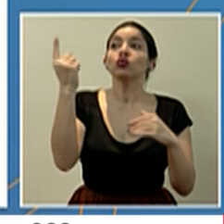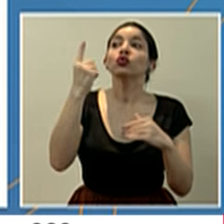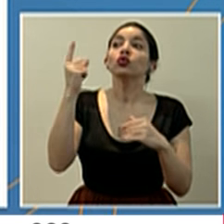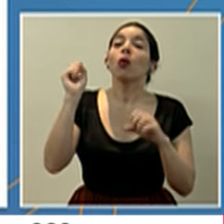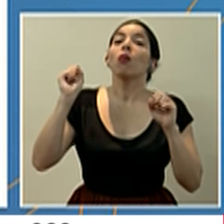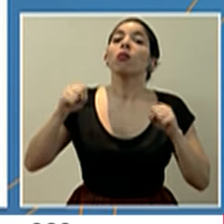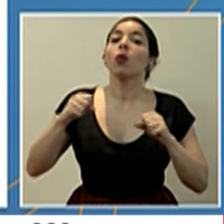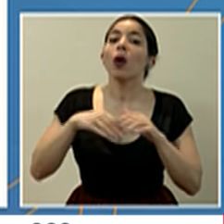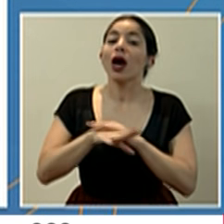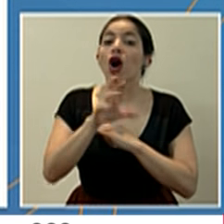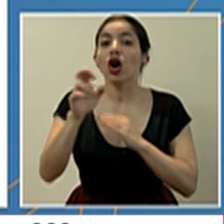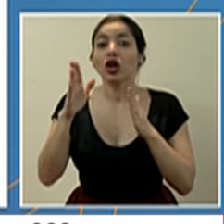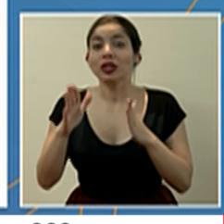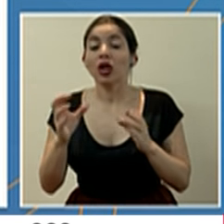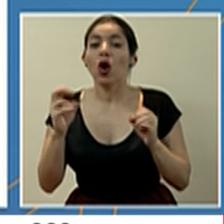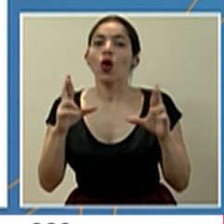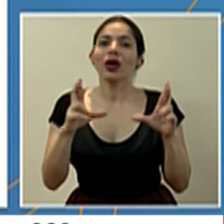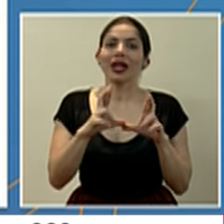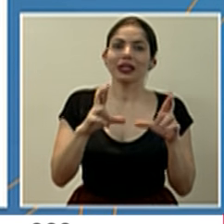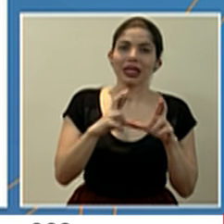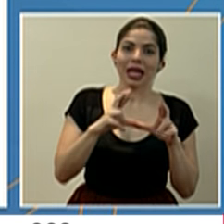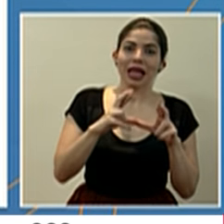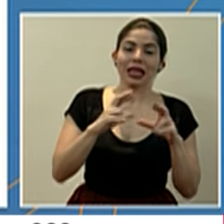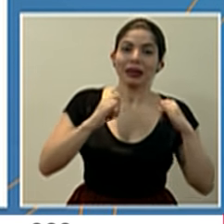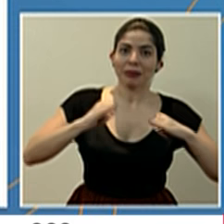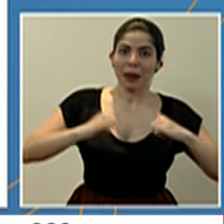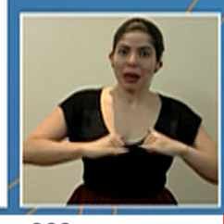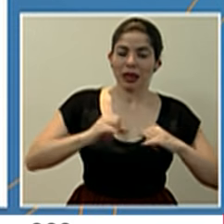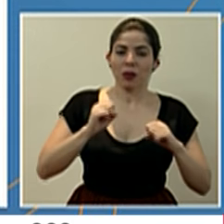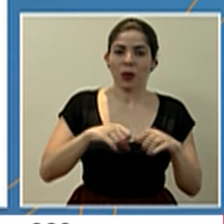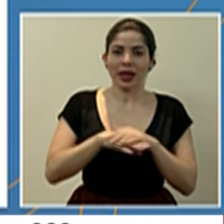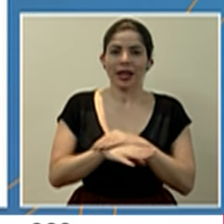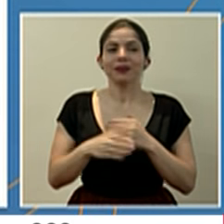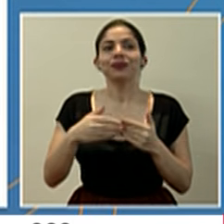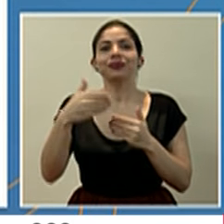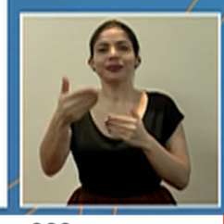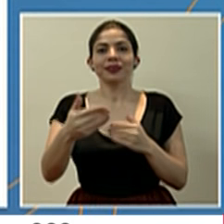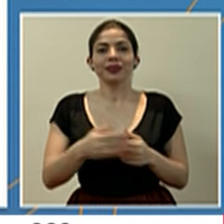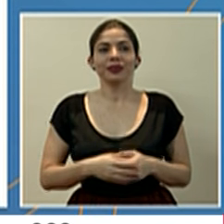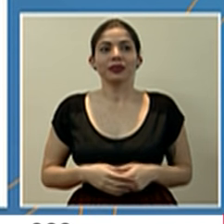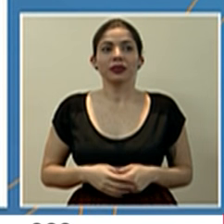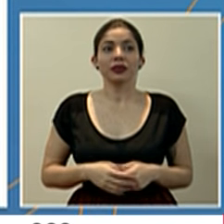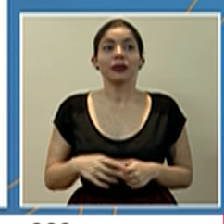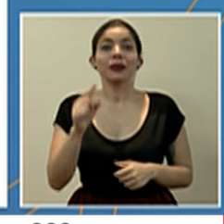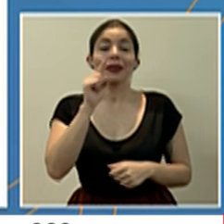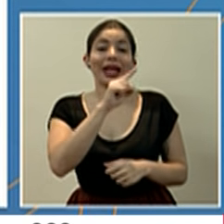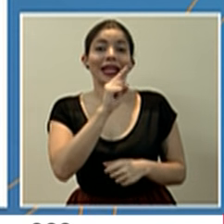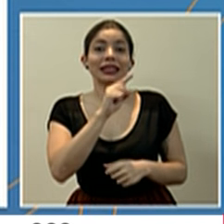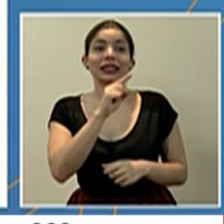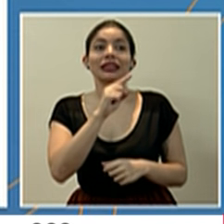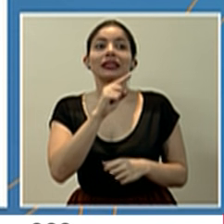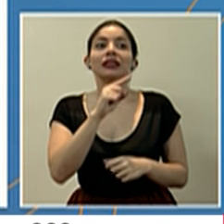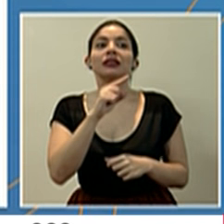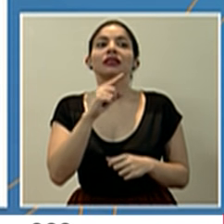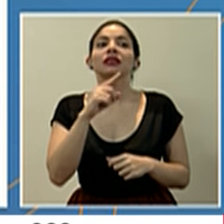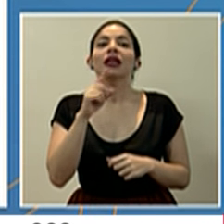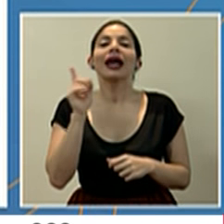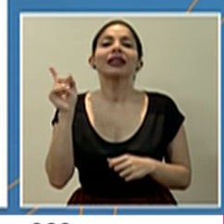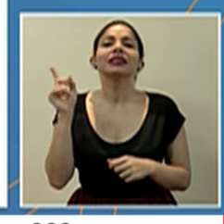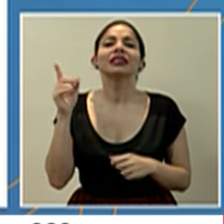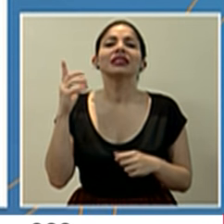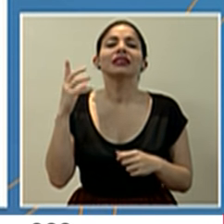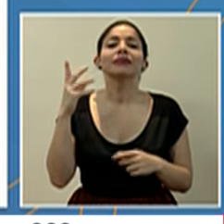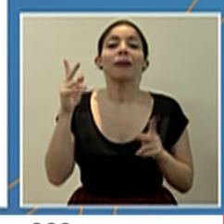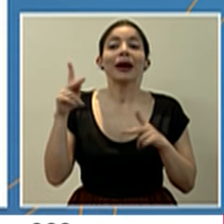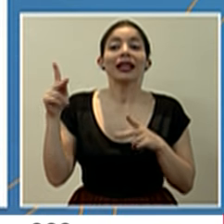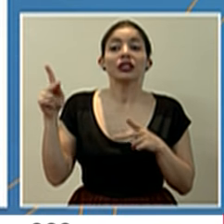costarricenses o residentes permanentes, como lo acabo de indicar. Siguiente. Estos son los egresos, es decir, personas que estaban